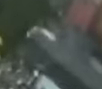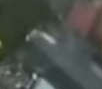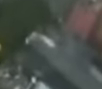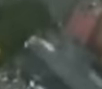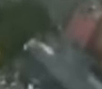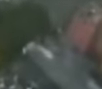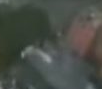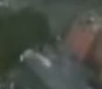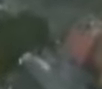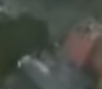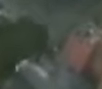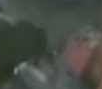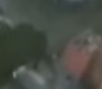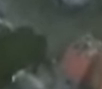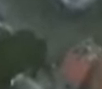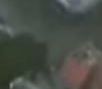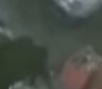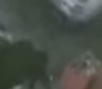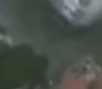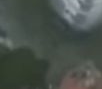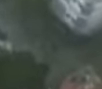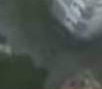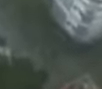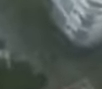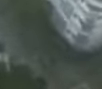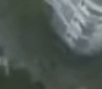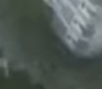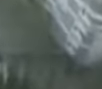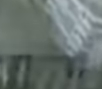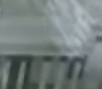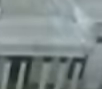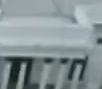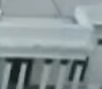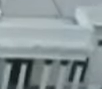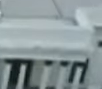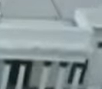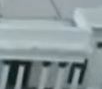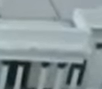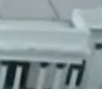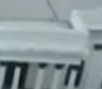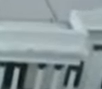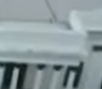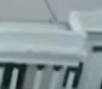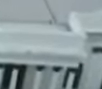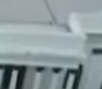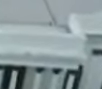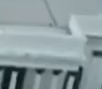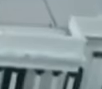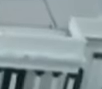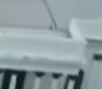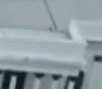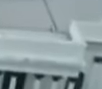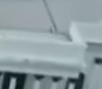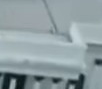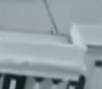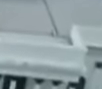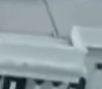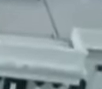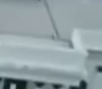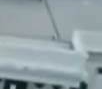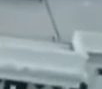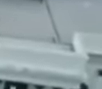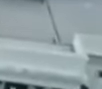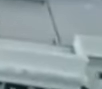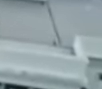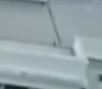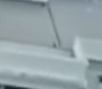Transmitimos a esta hora desde el Palacio Federal Legislativo, sede del Parlamento Venezolano, y es que en pocos minutos se dará inicio